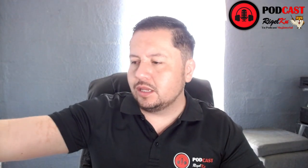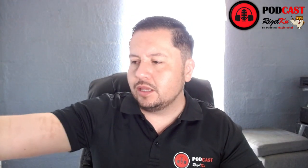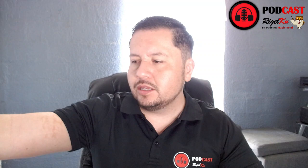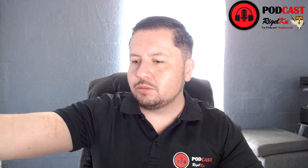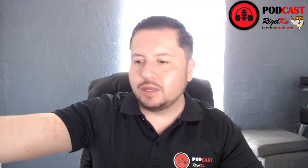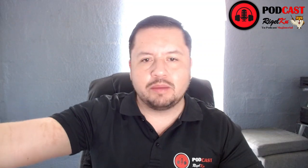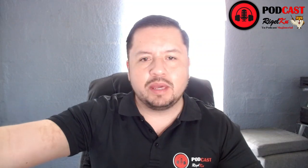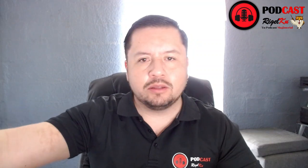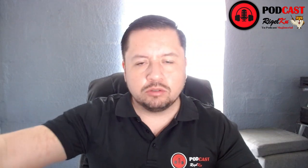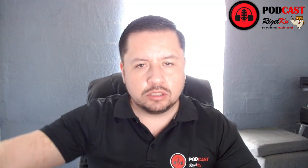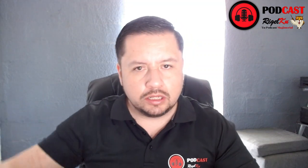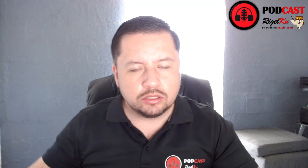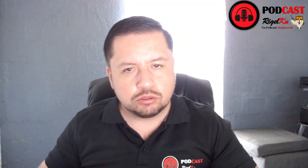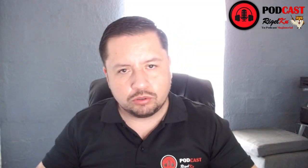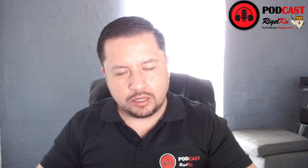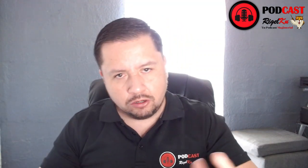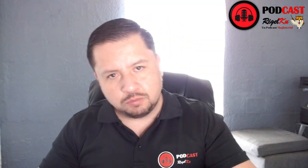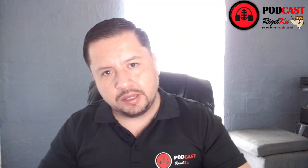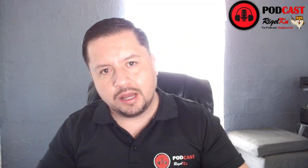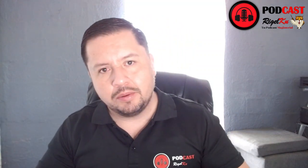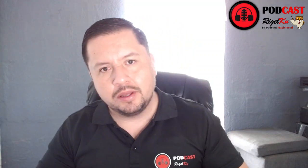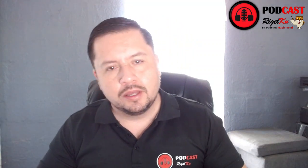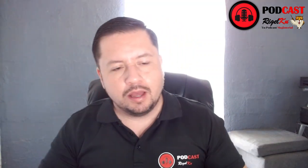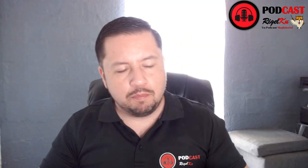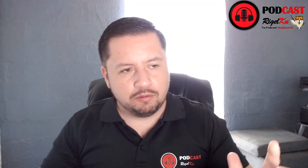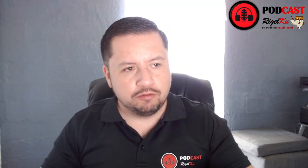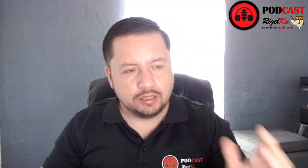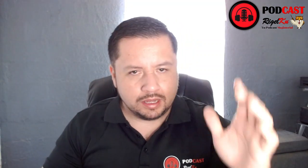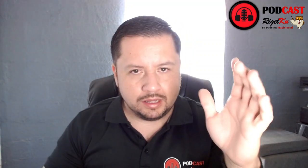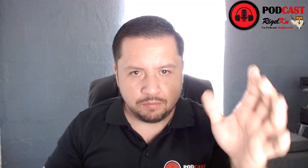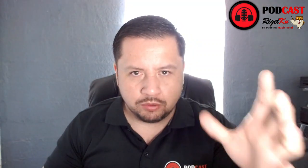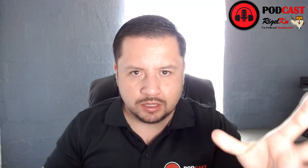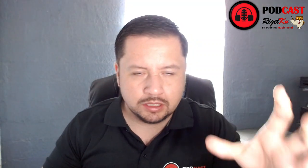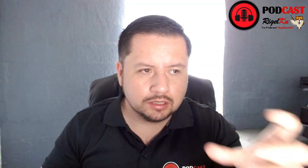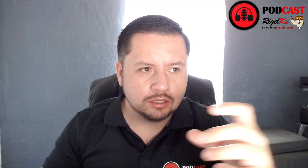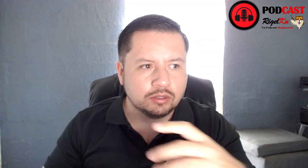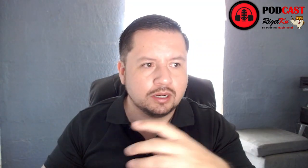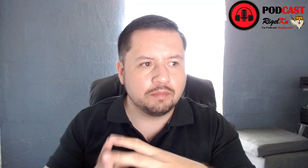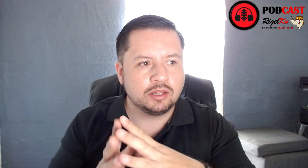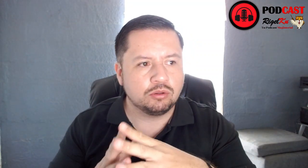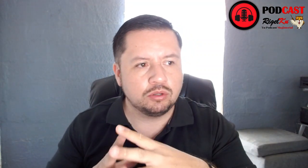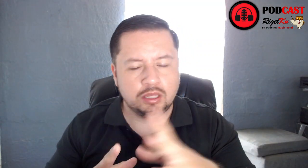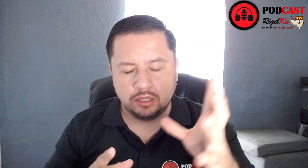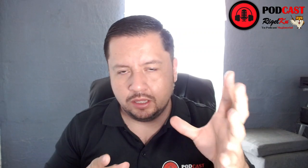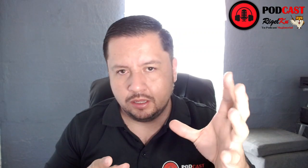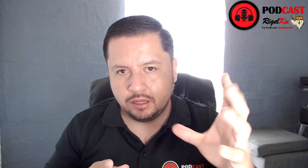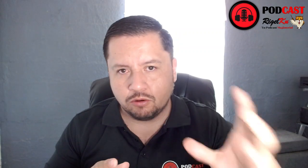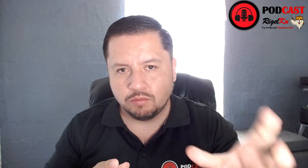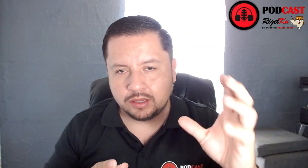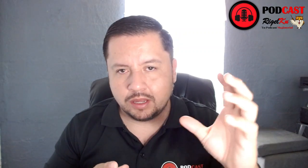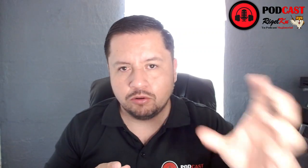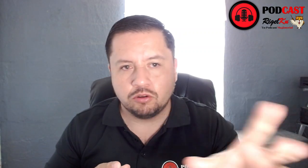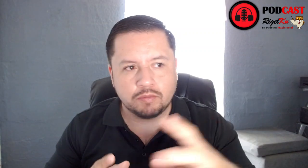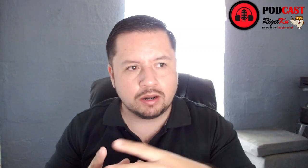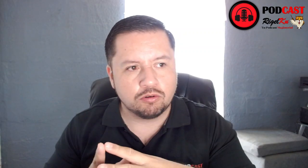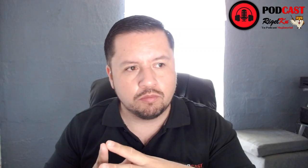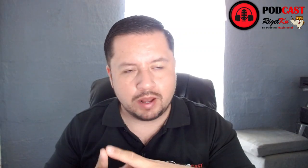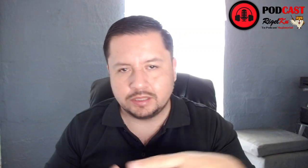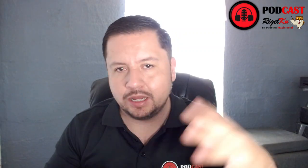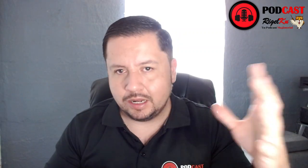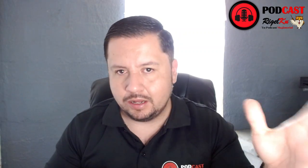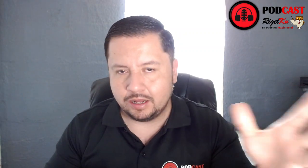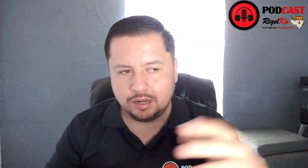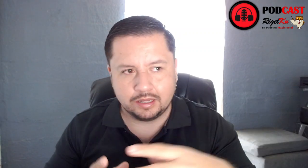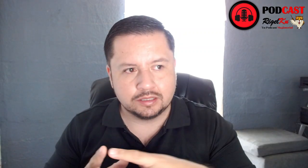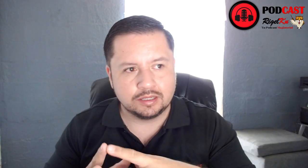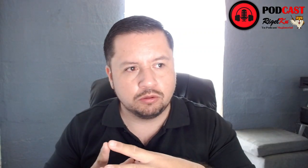una lista de 10 mandamientos y listo. Ayer lo explicaba a profundidad la importancia que tiene un reglamento y argumentarlo y normarlo con